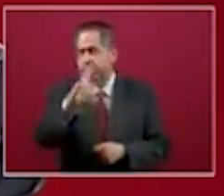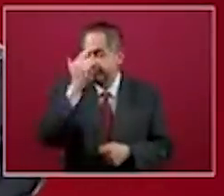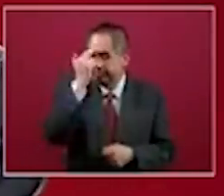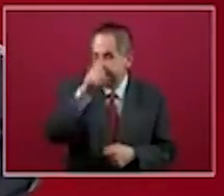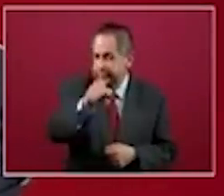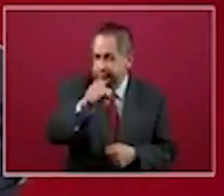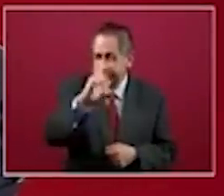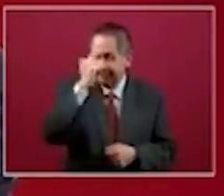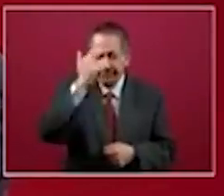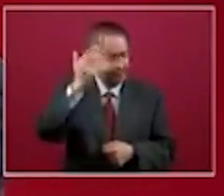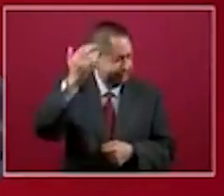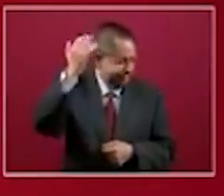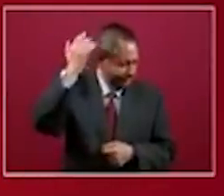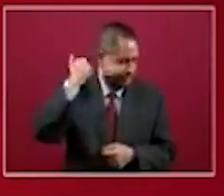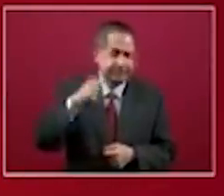acuerdan aquellos